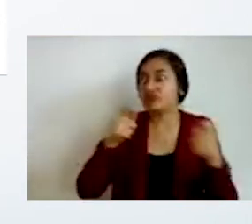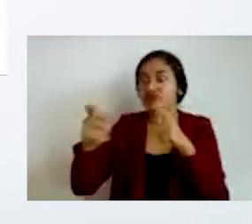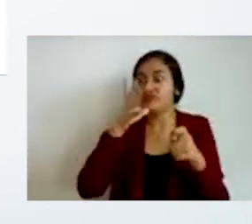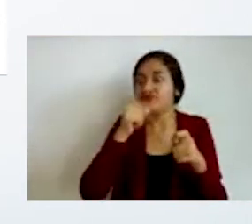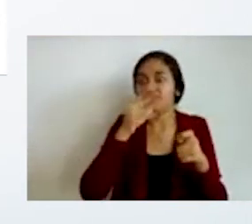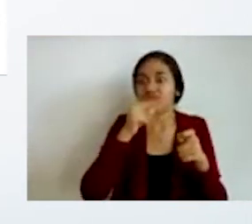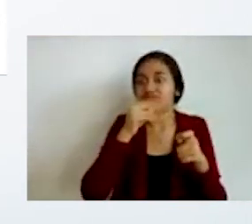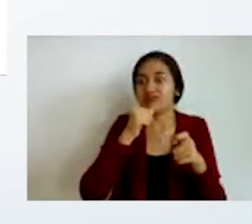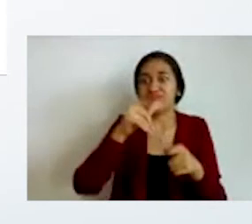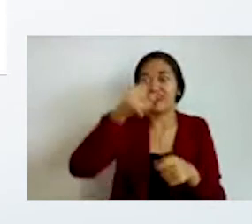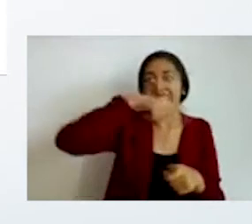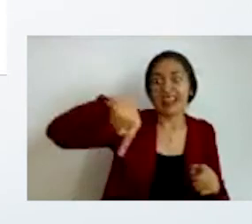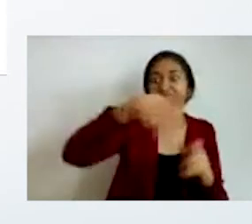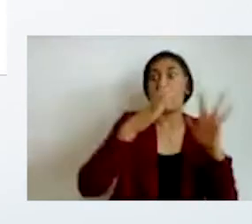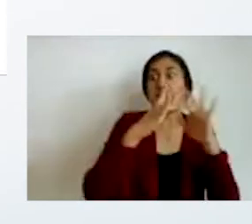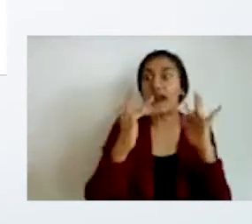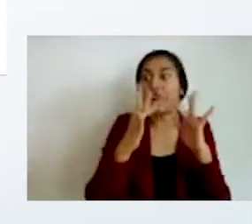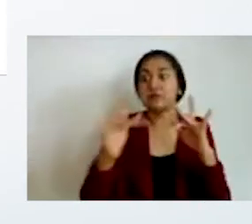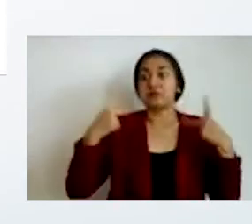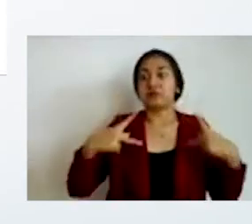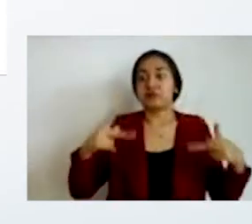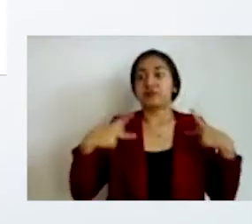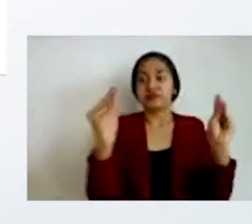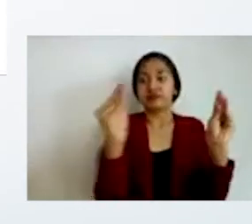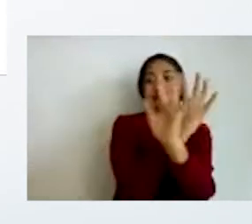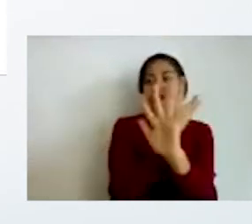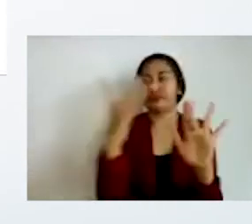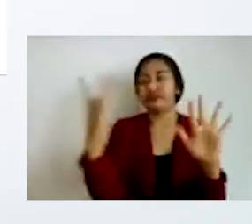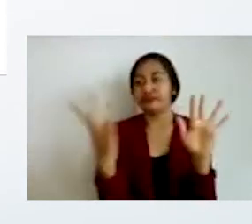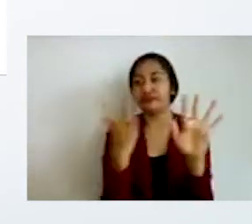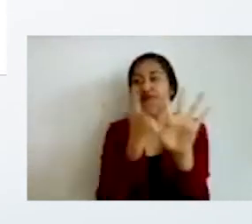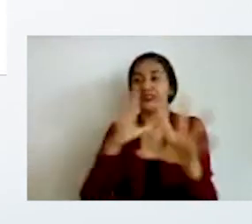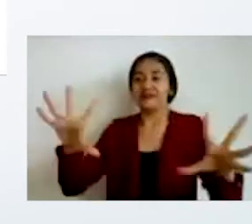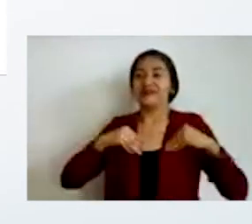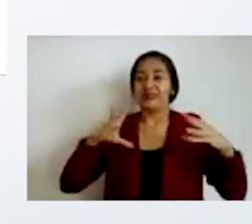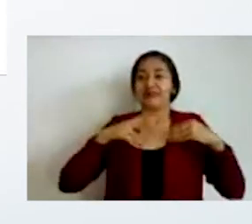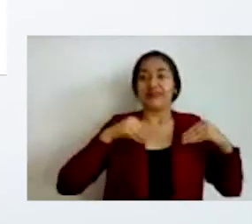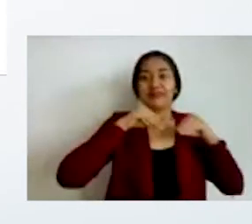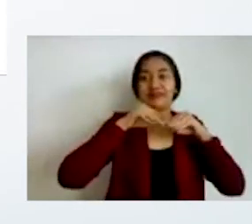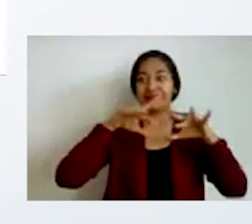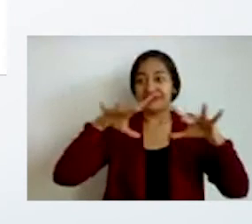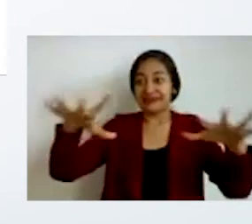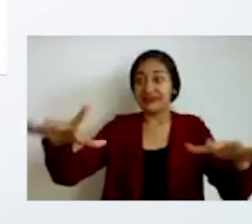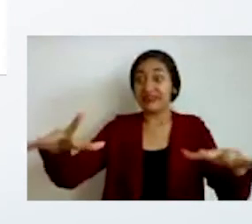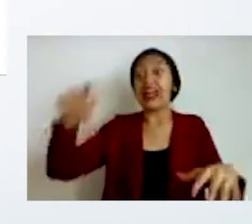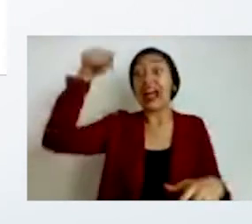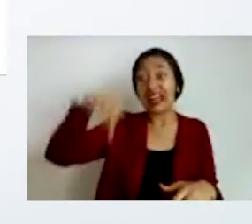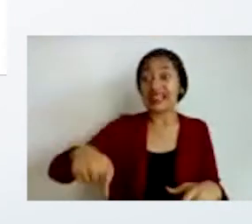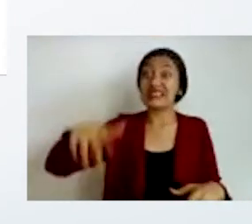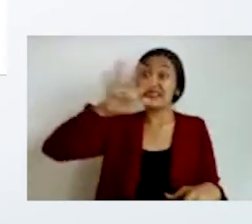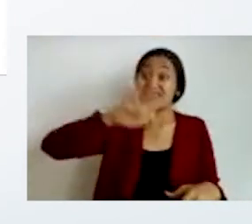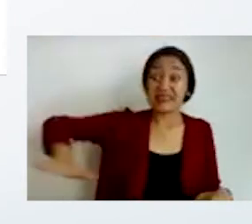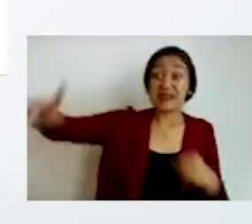Francia. Y así vivimos en todas partes este fenómeno. La parte del crecimiento del área